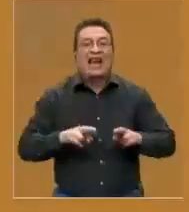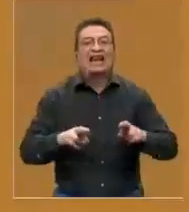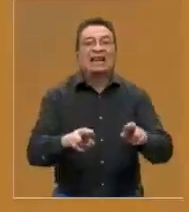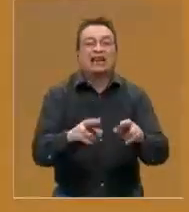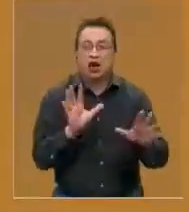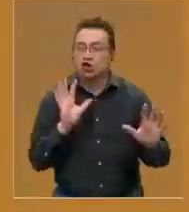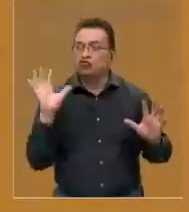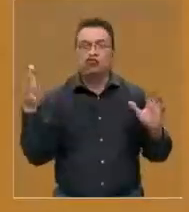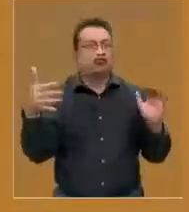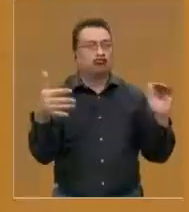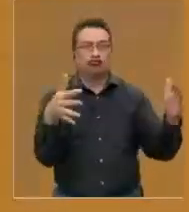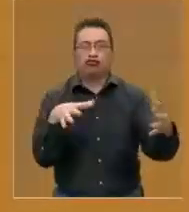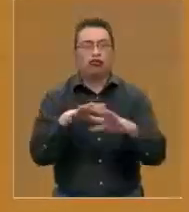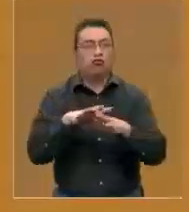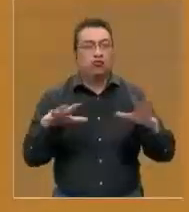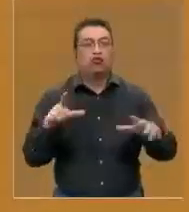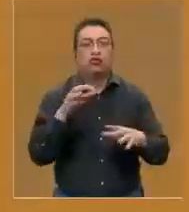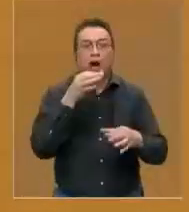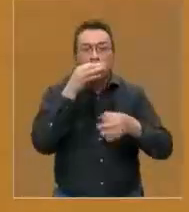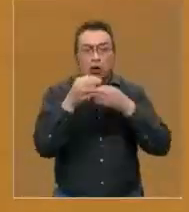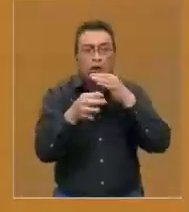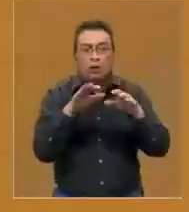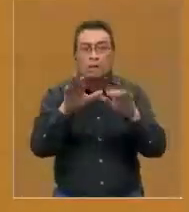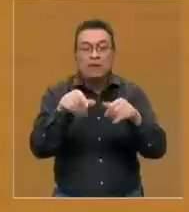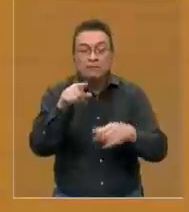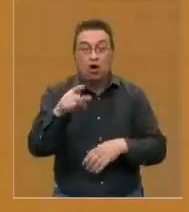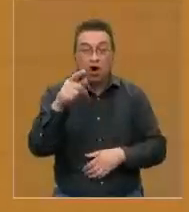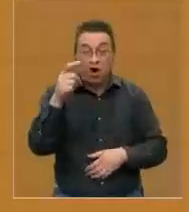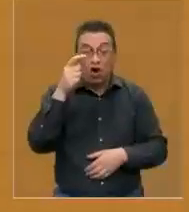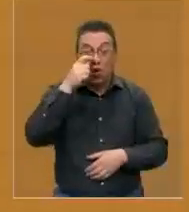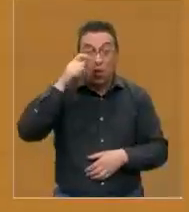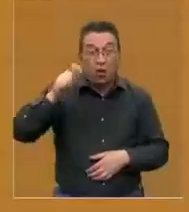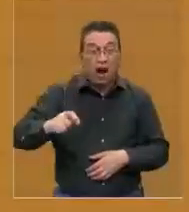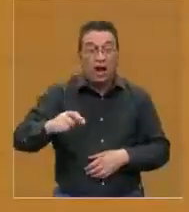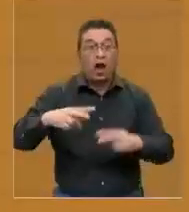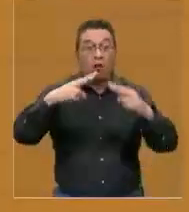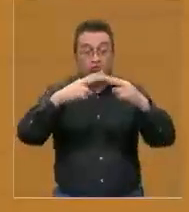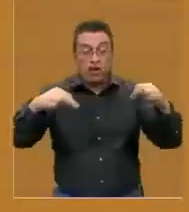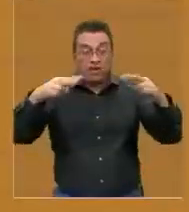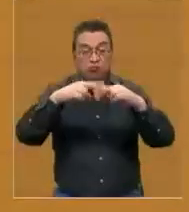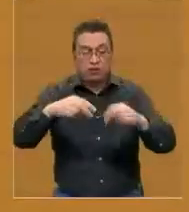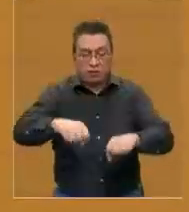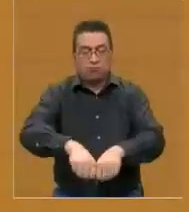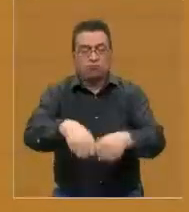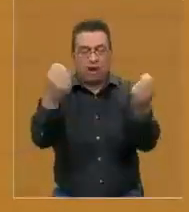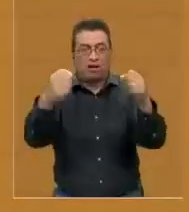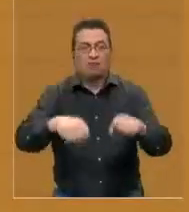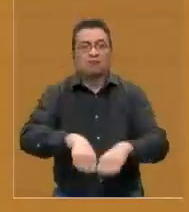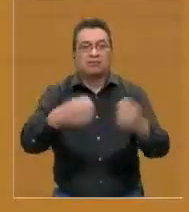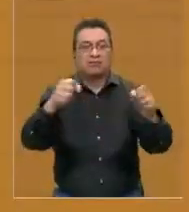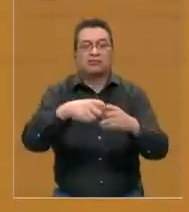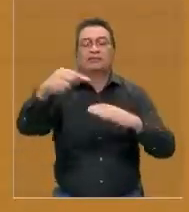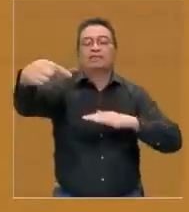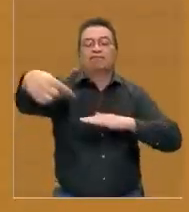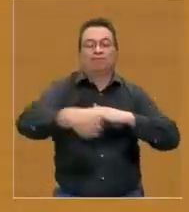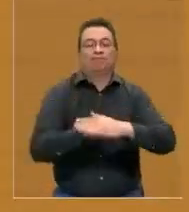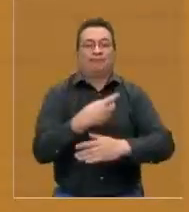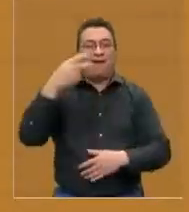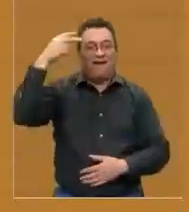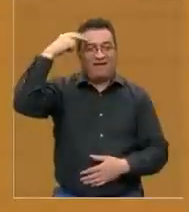las informaciones hablan de cómo los mismos ucranianos han ido derribando los puentes que son el punto de ingreso a